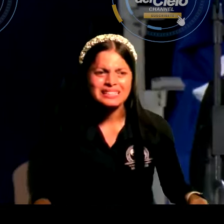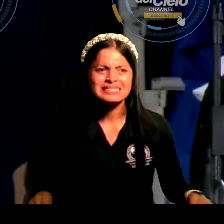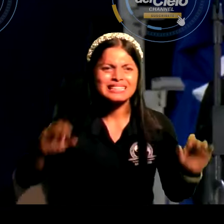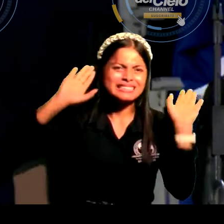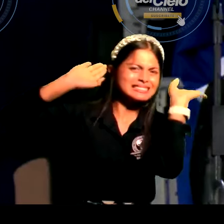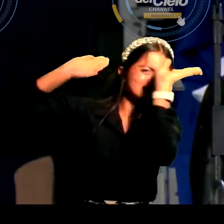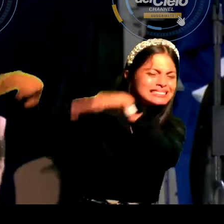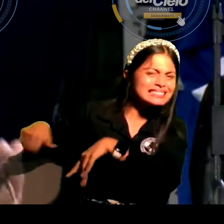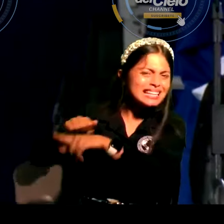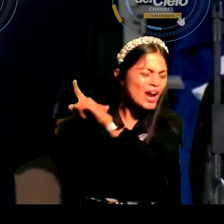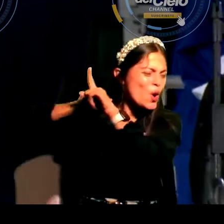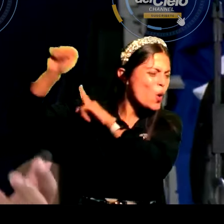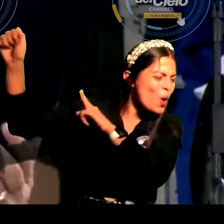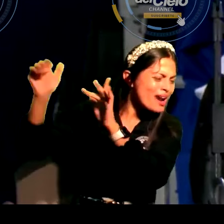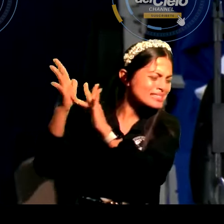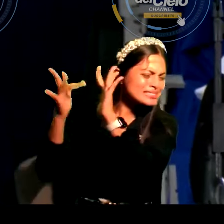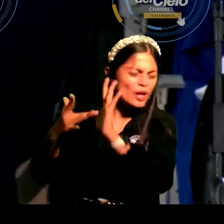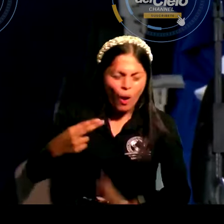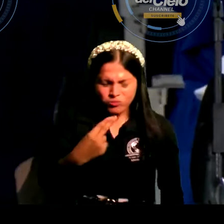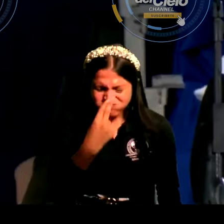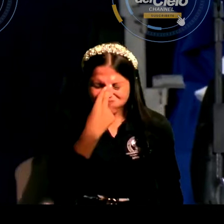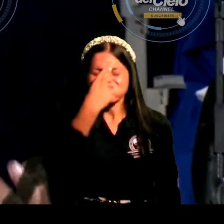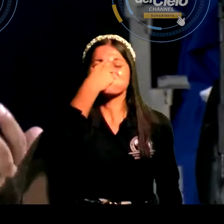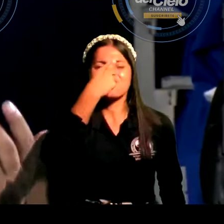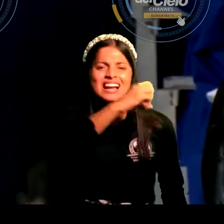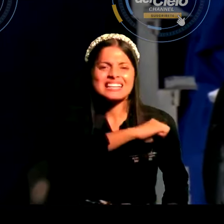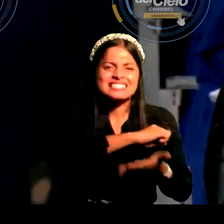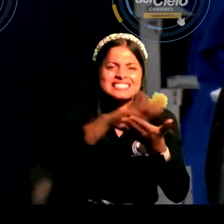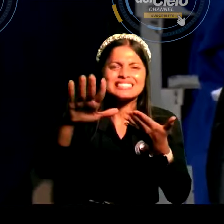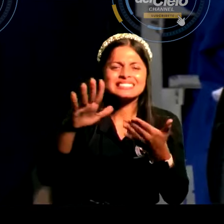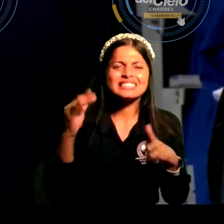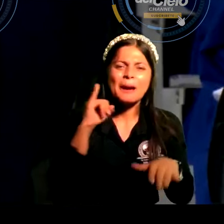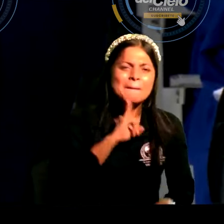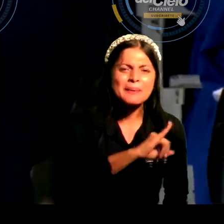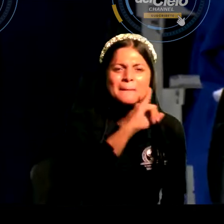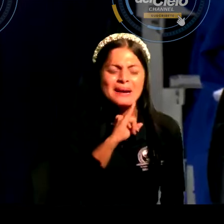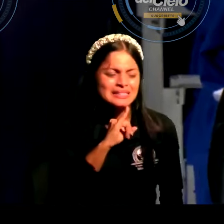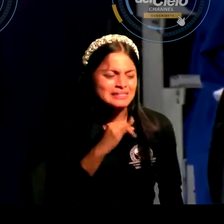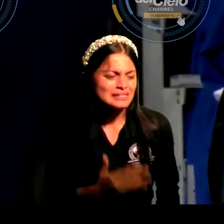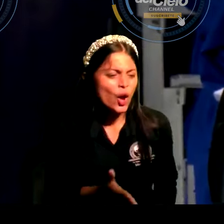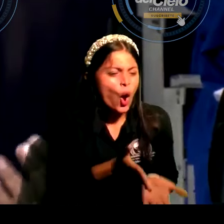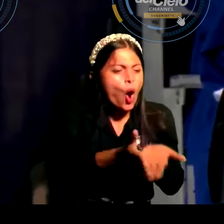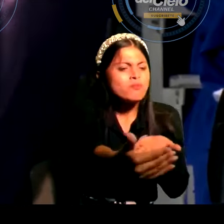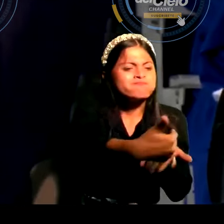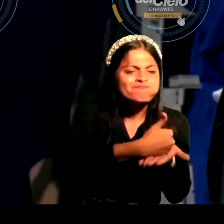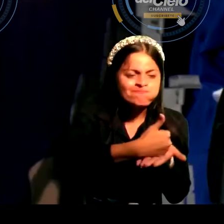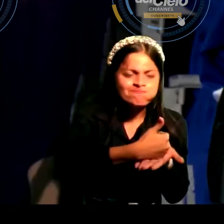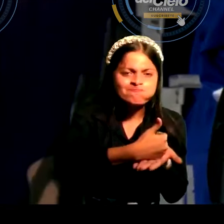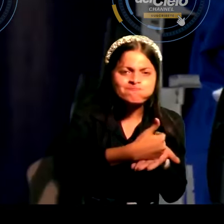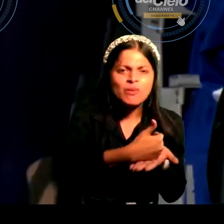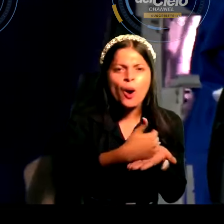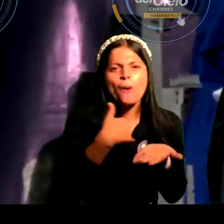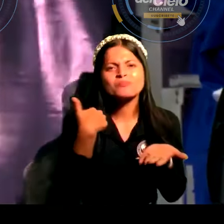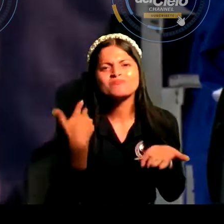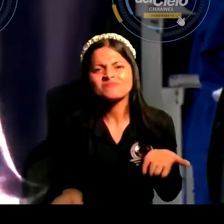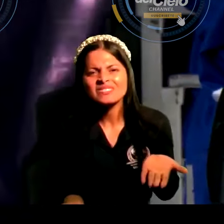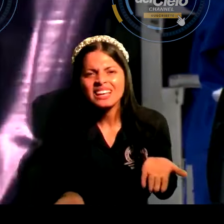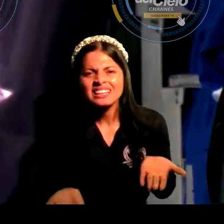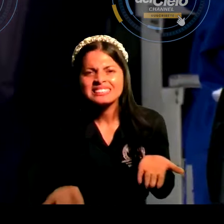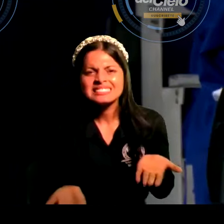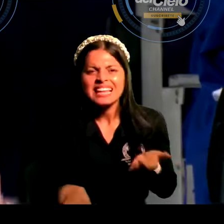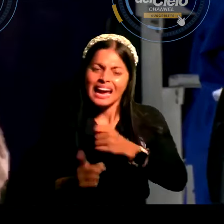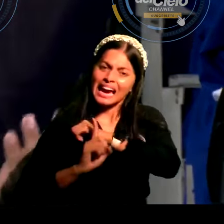provocaron a ira al Santo de Israel, se volvieron atrás. ¿Por qué querréis ser castigados